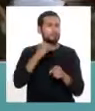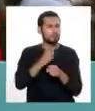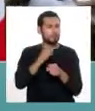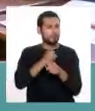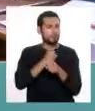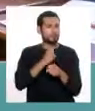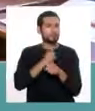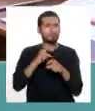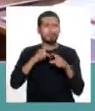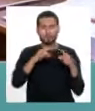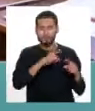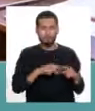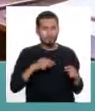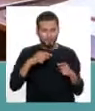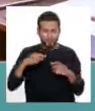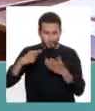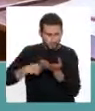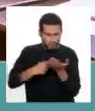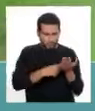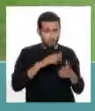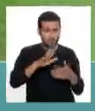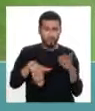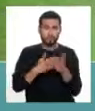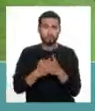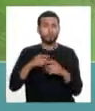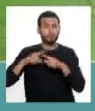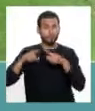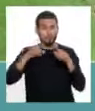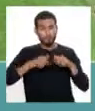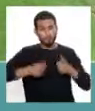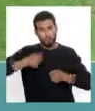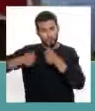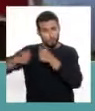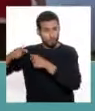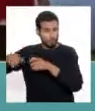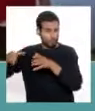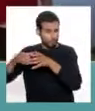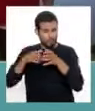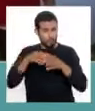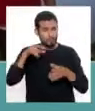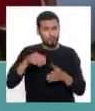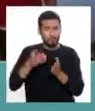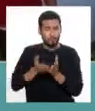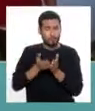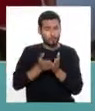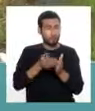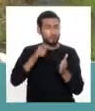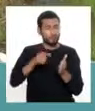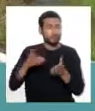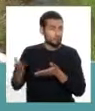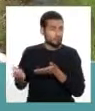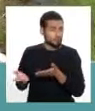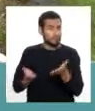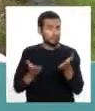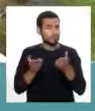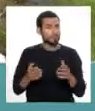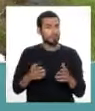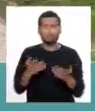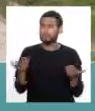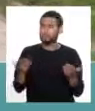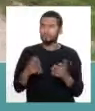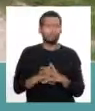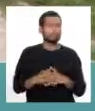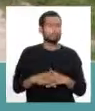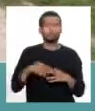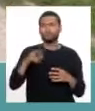que realizan los gestores, todos los funcionarios de los diferentes sectores que van en estas PIAS, en las que, por ejemplo,